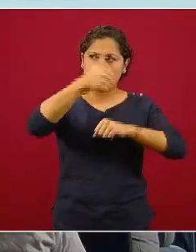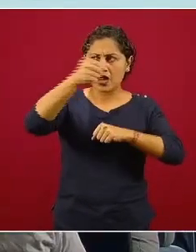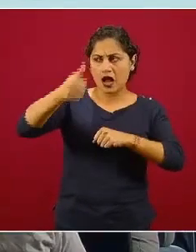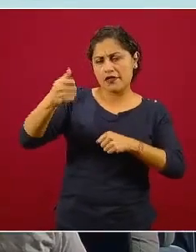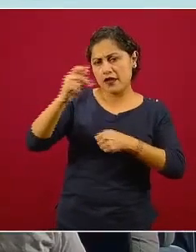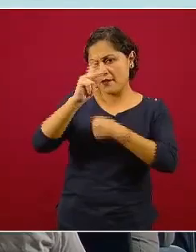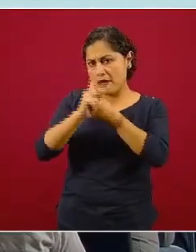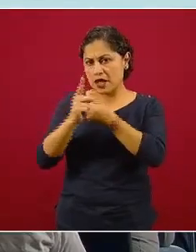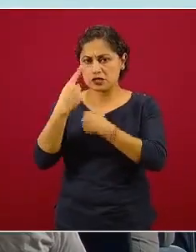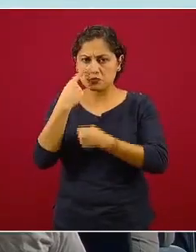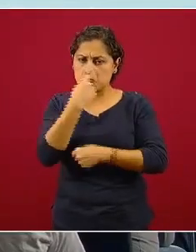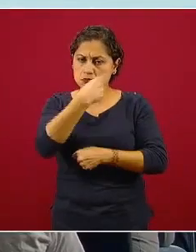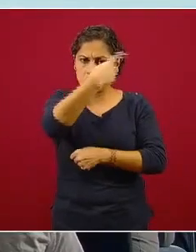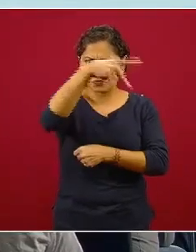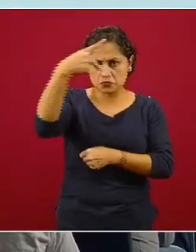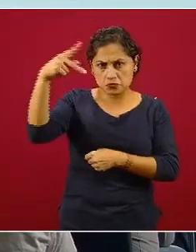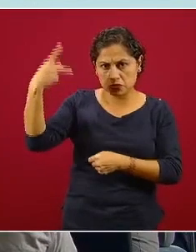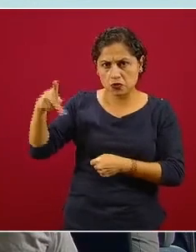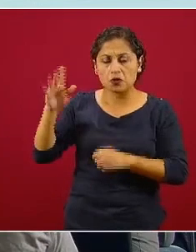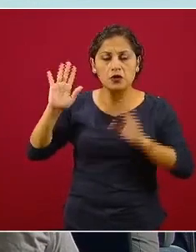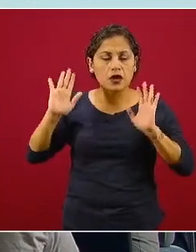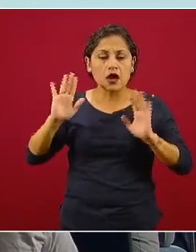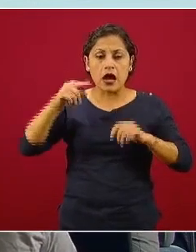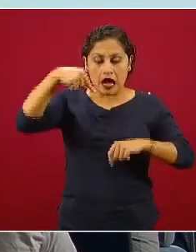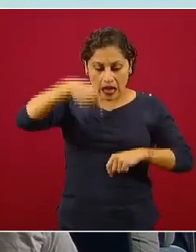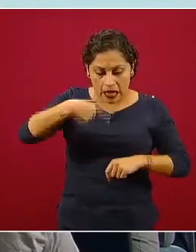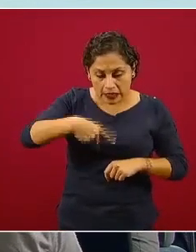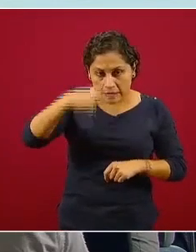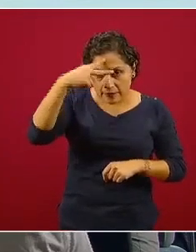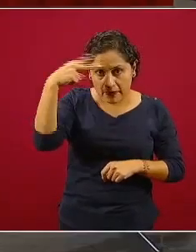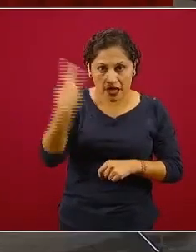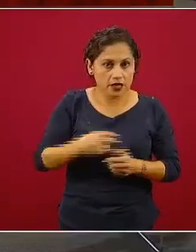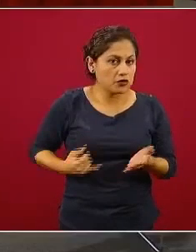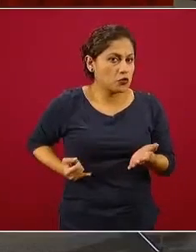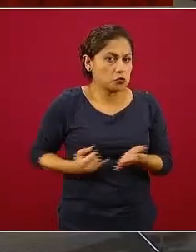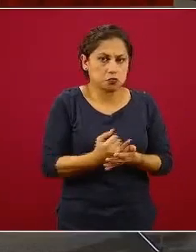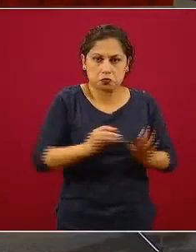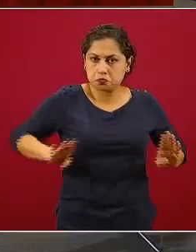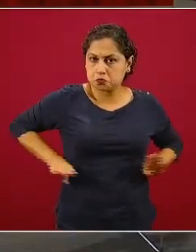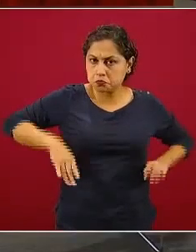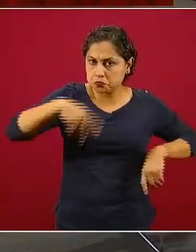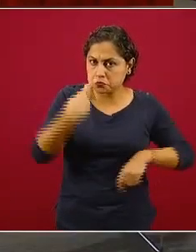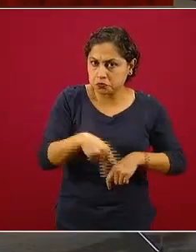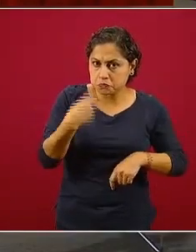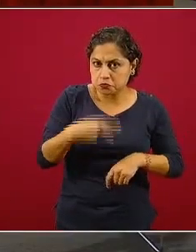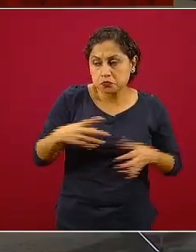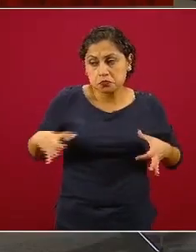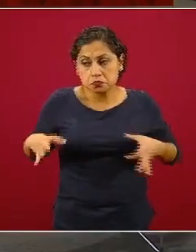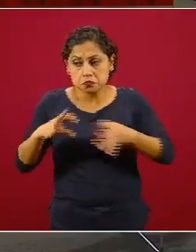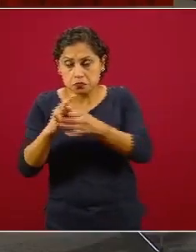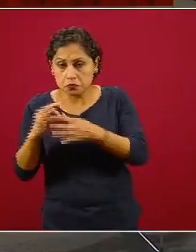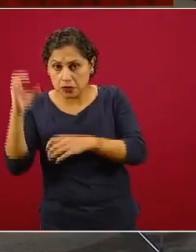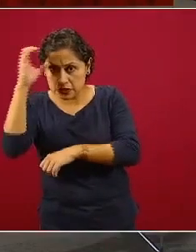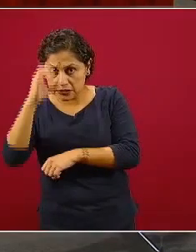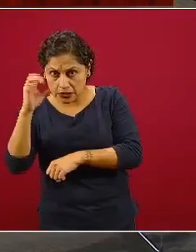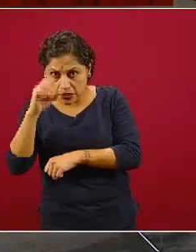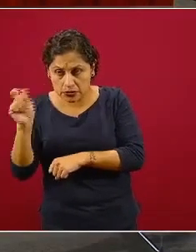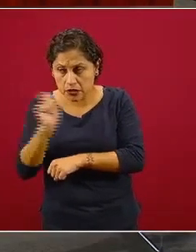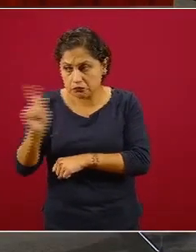acorde con la técnica, con la ciencia y obviamente con la transparencia. Y así lo decimos. Consecuencias sobre la